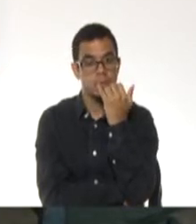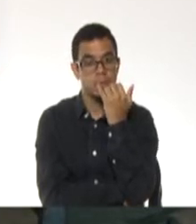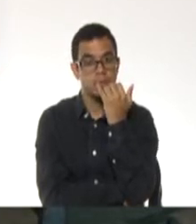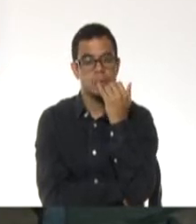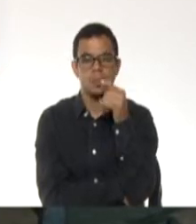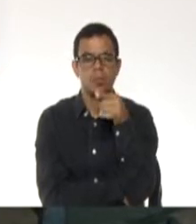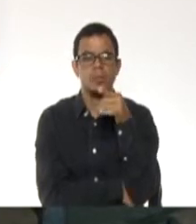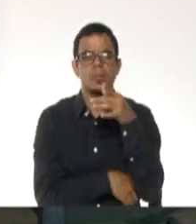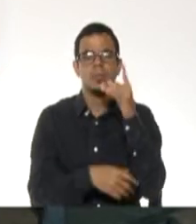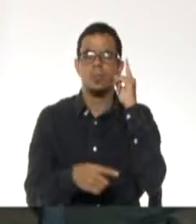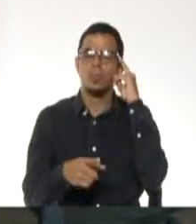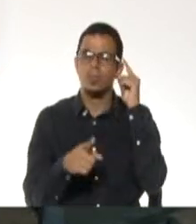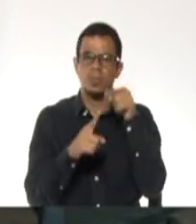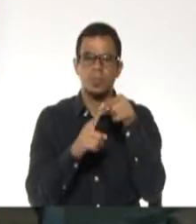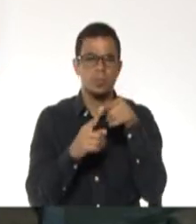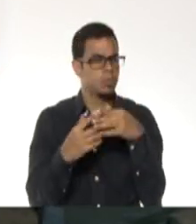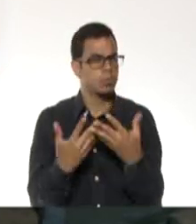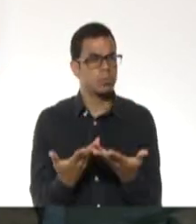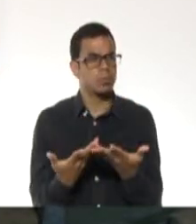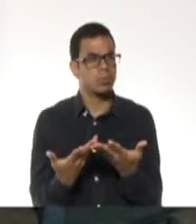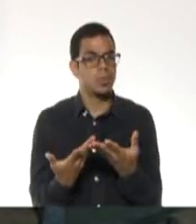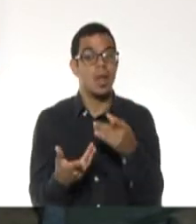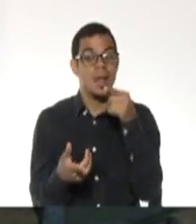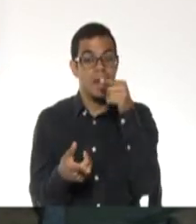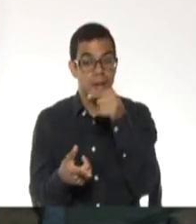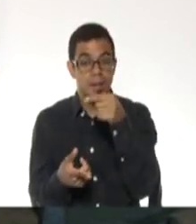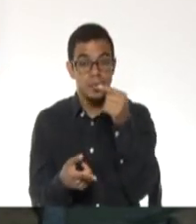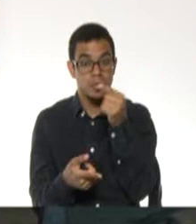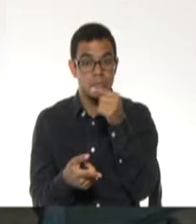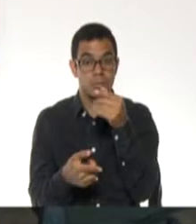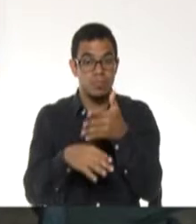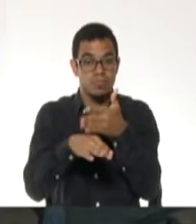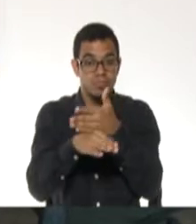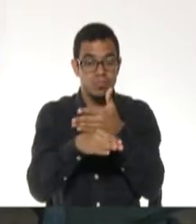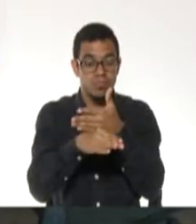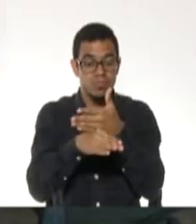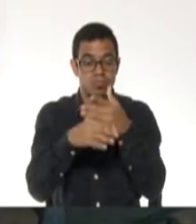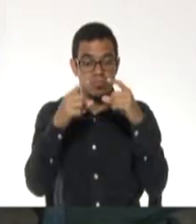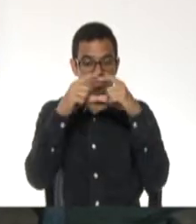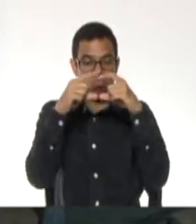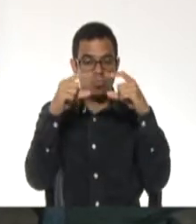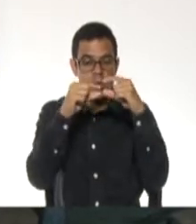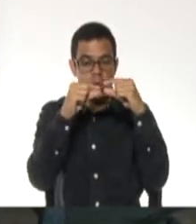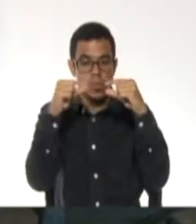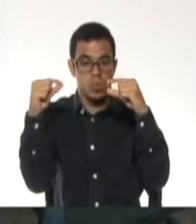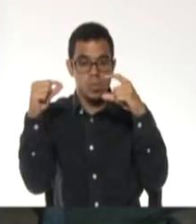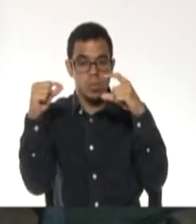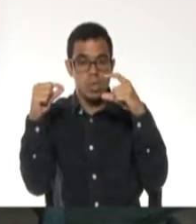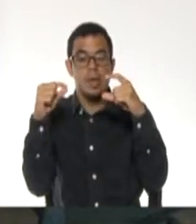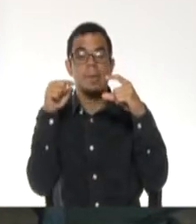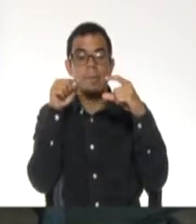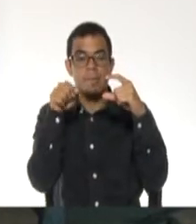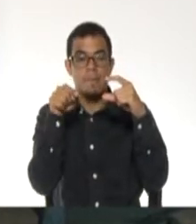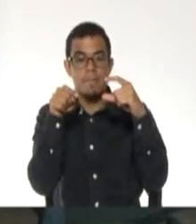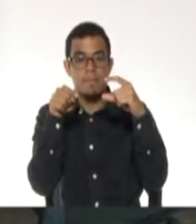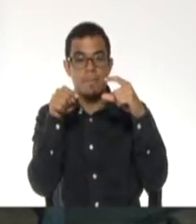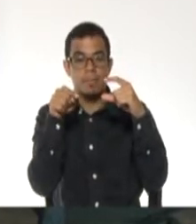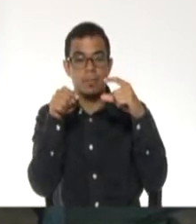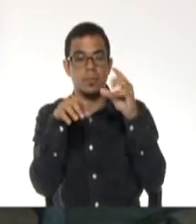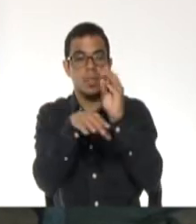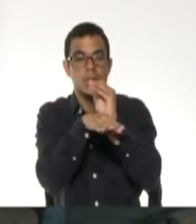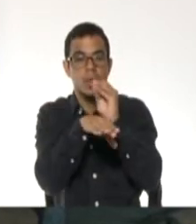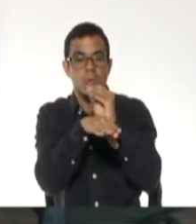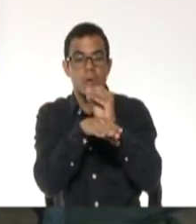su función es de proteger a la resistencia, que cuesta más caro que el fusible térmico,